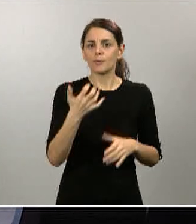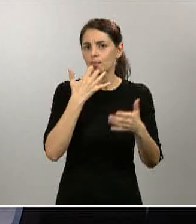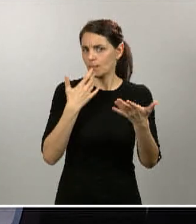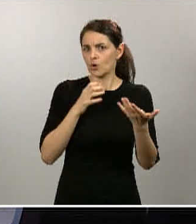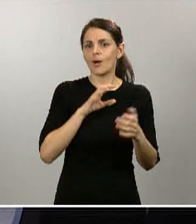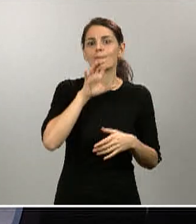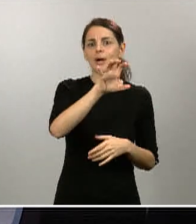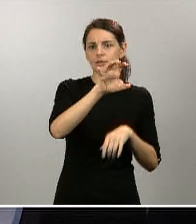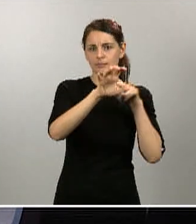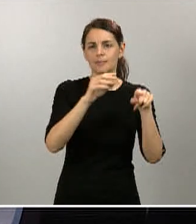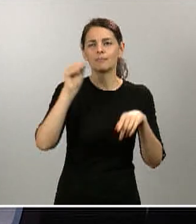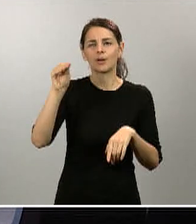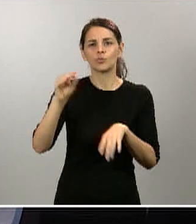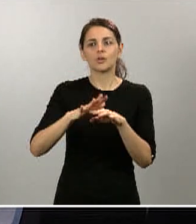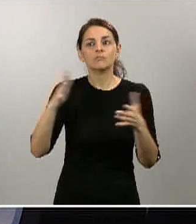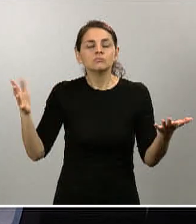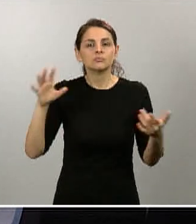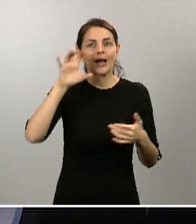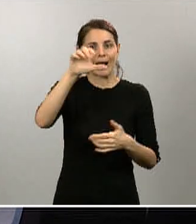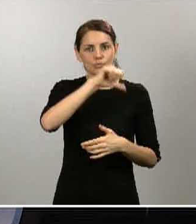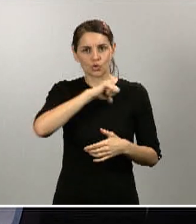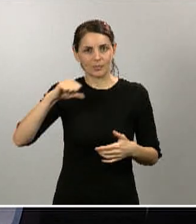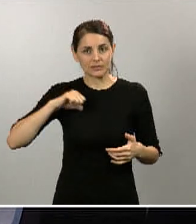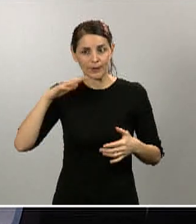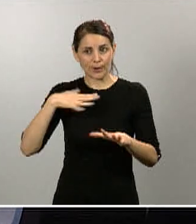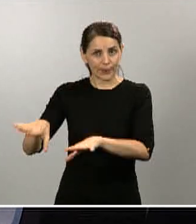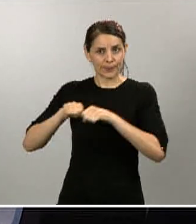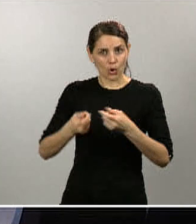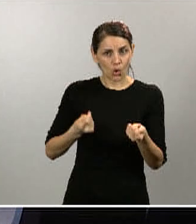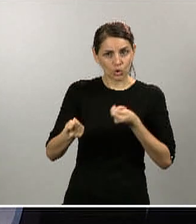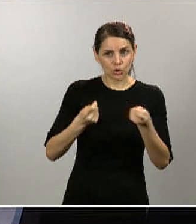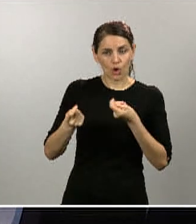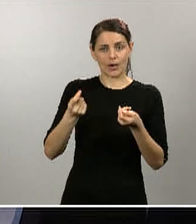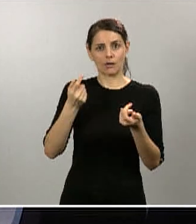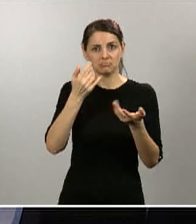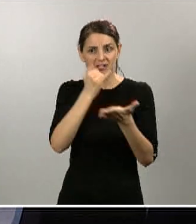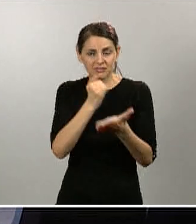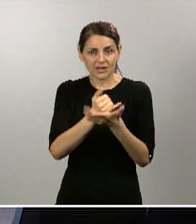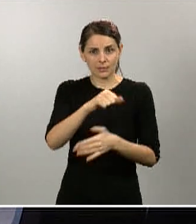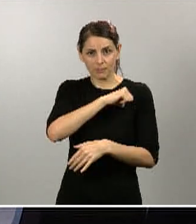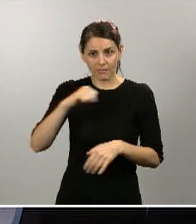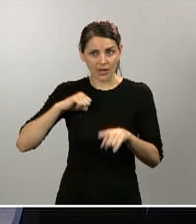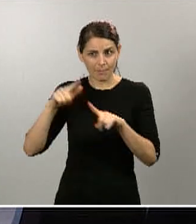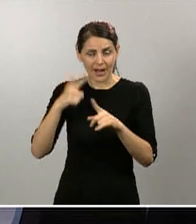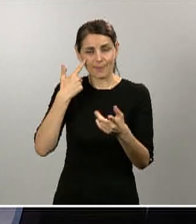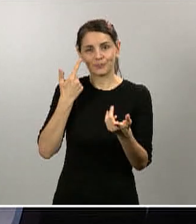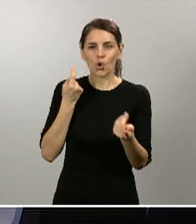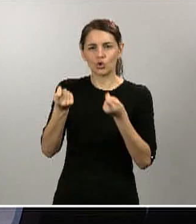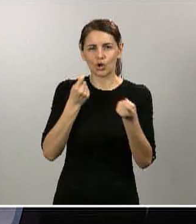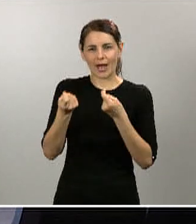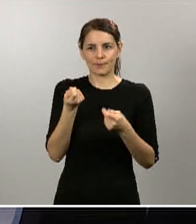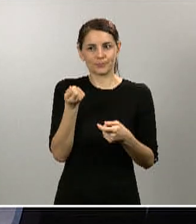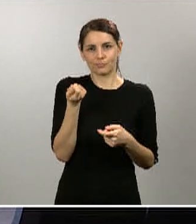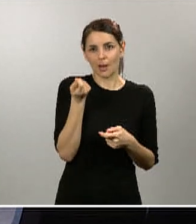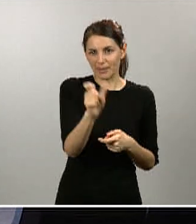de que las autonomías tomen el control de los test en las clínicas privadas para evitar el abuso de los precios inflados? ¿O dentro de la estrategia para